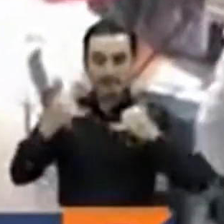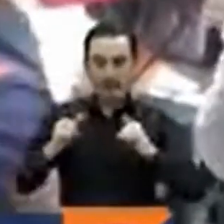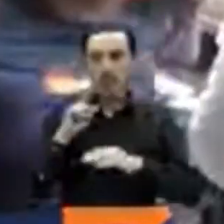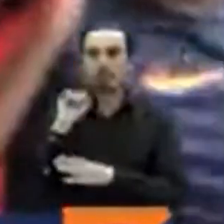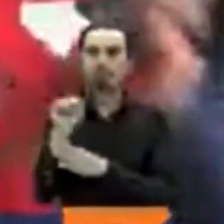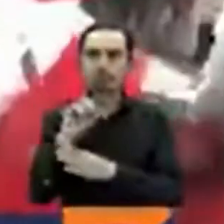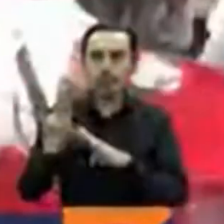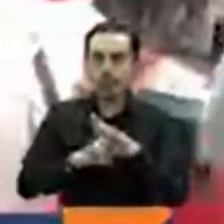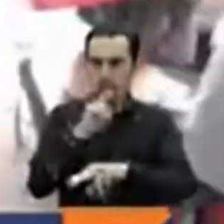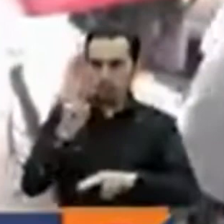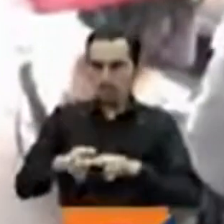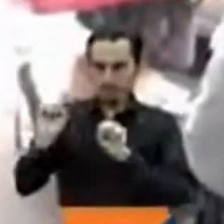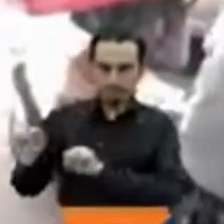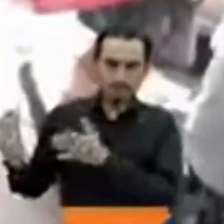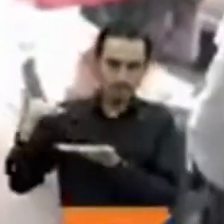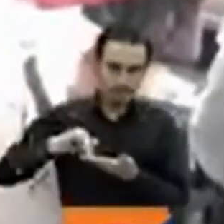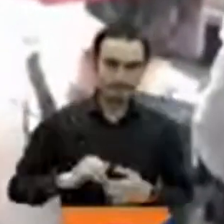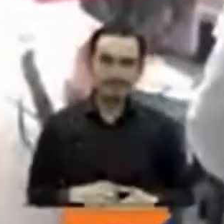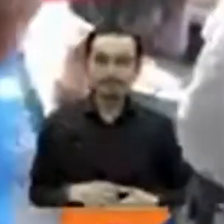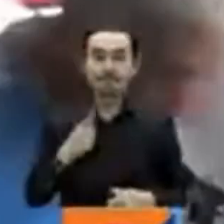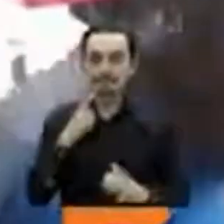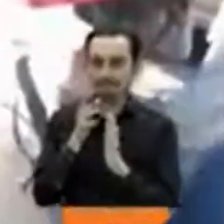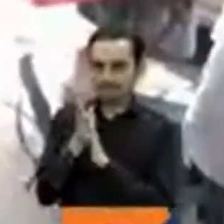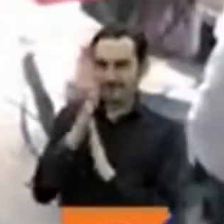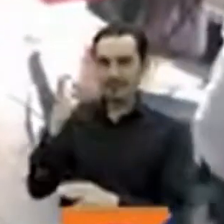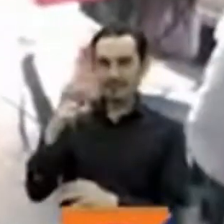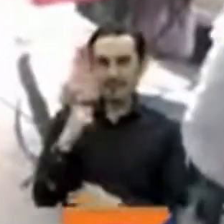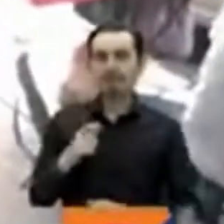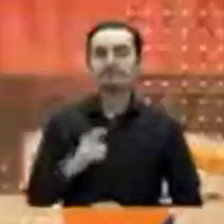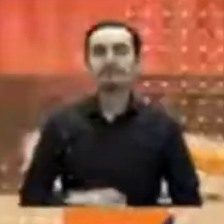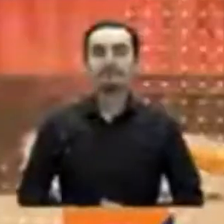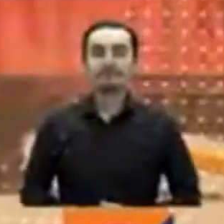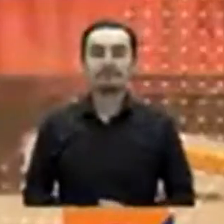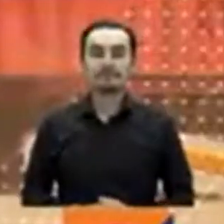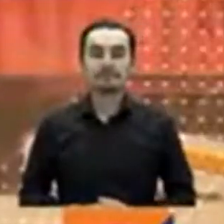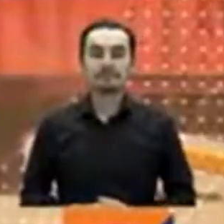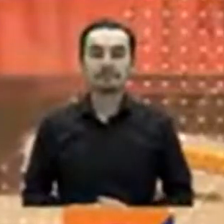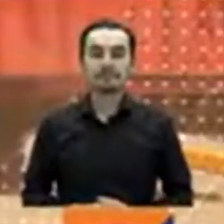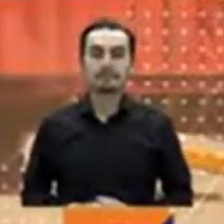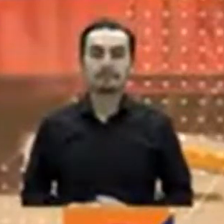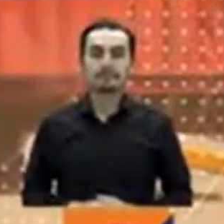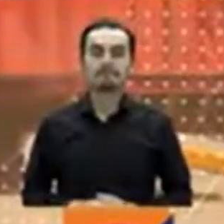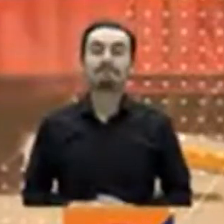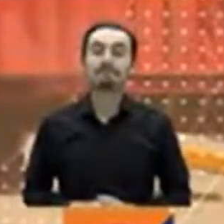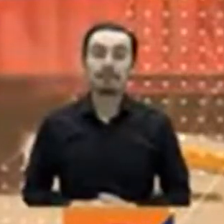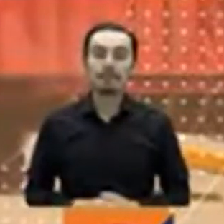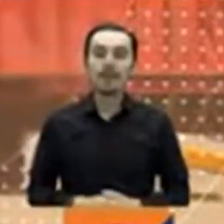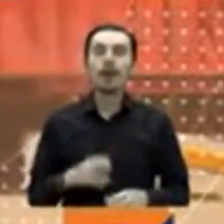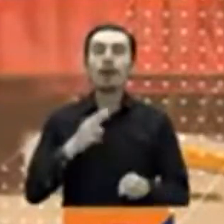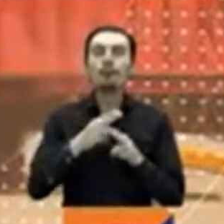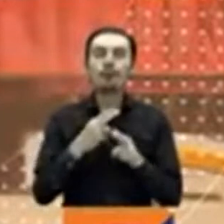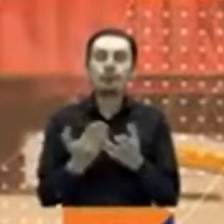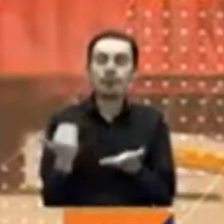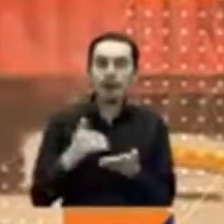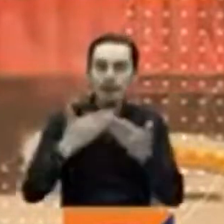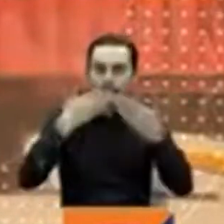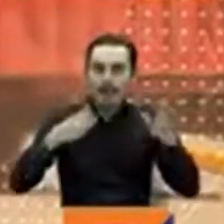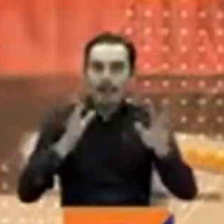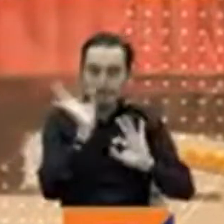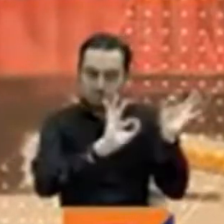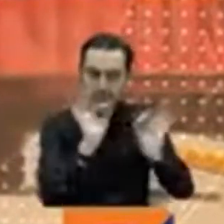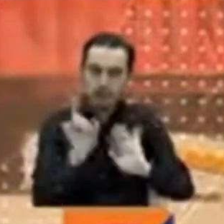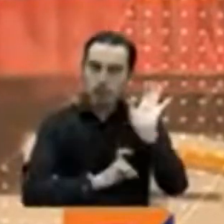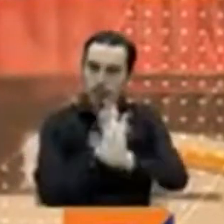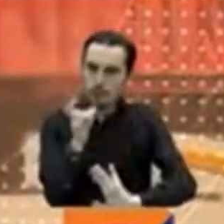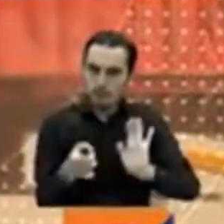automóviles particulares. En la información desde Cúcuta, Paola Tarazona. Se avecina la reapertura completa de la frontera entre Venezuela